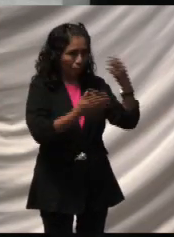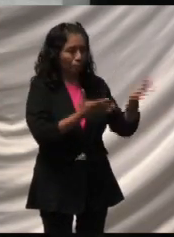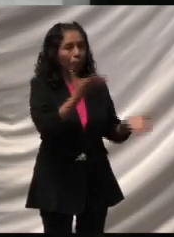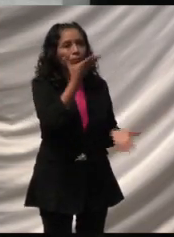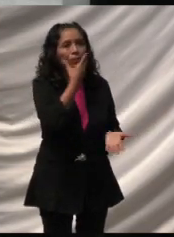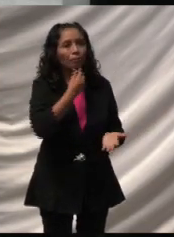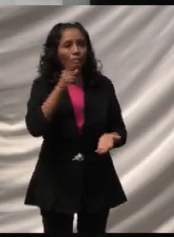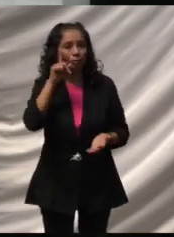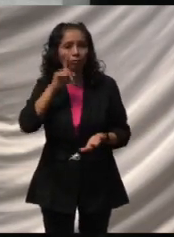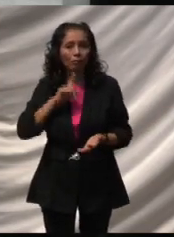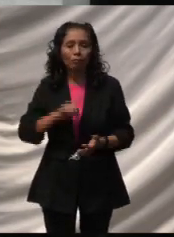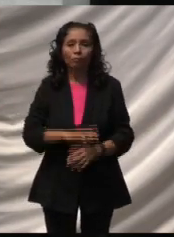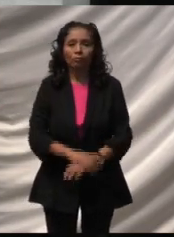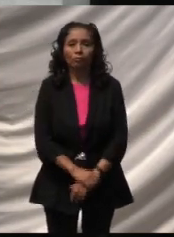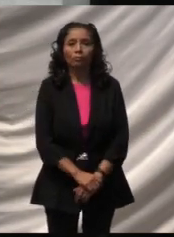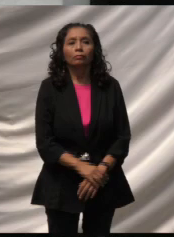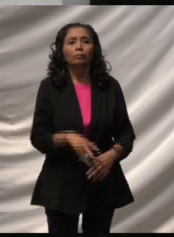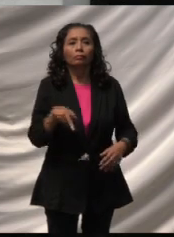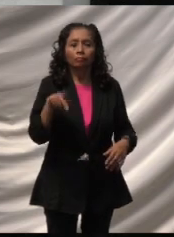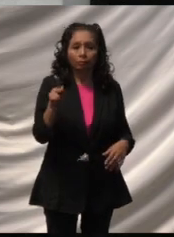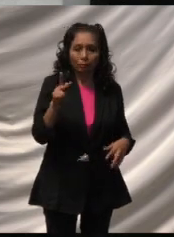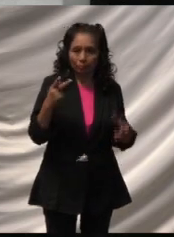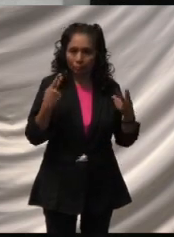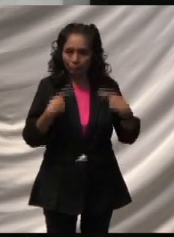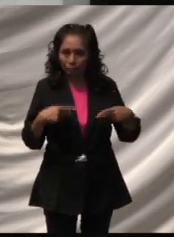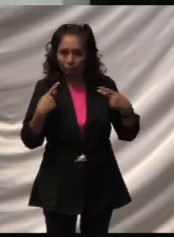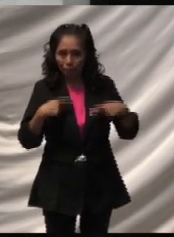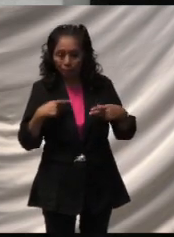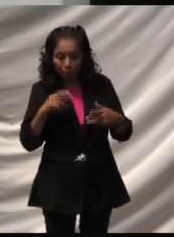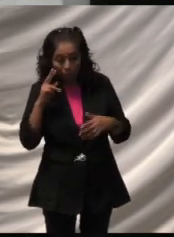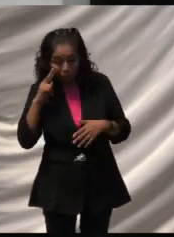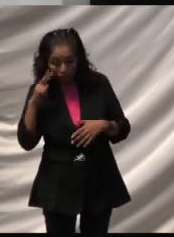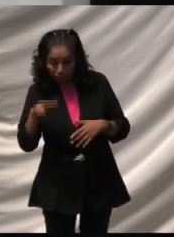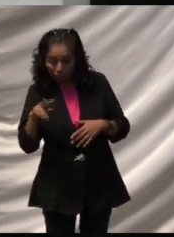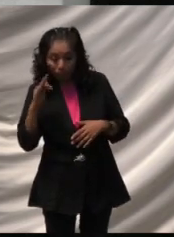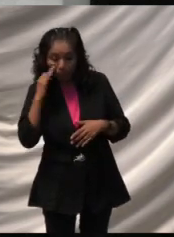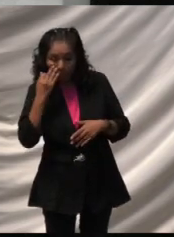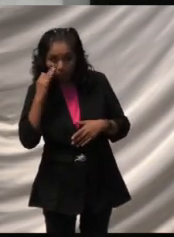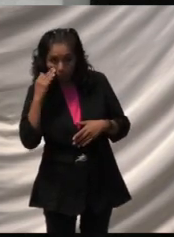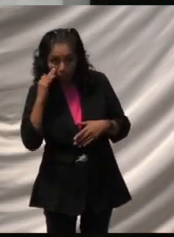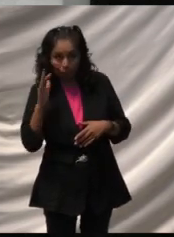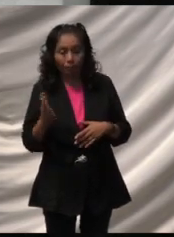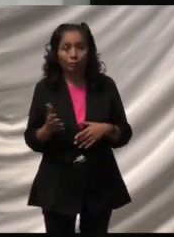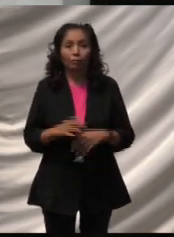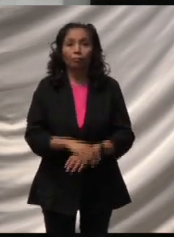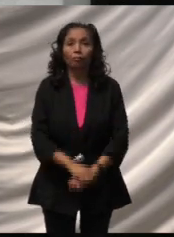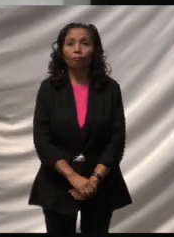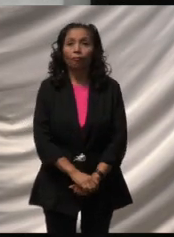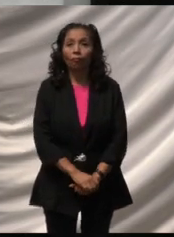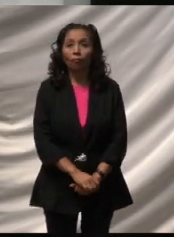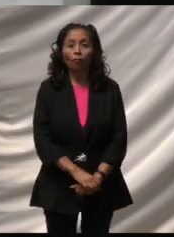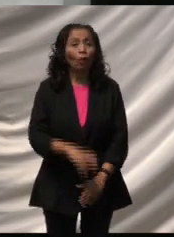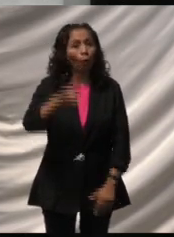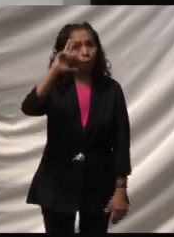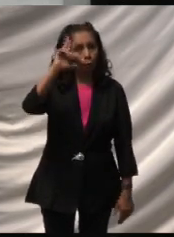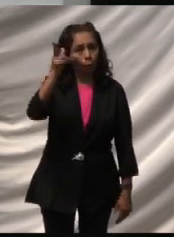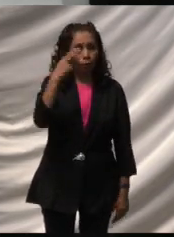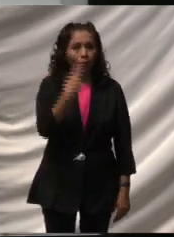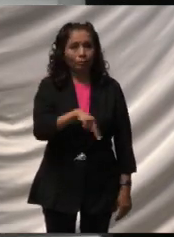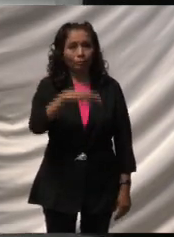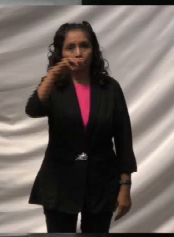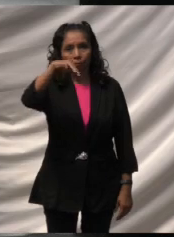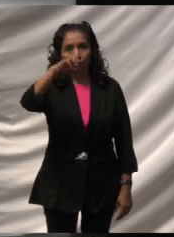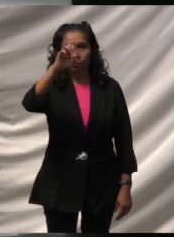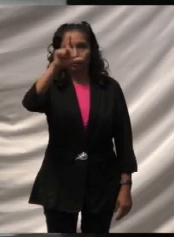los presentes, pero también a las personas que nos ven a través de los medios de comunicación digital. Hola, mi nombre es Melanie